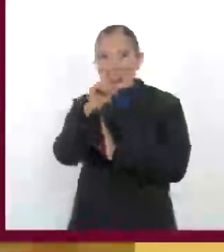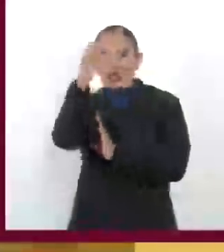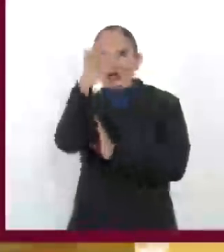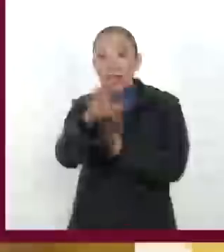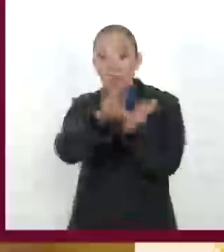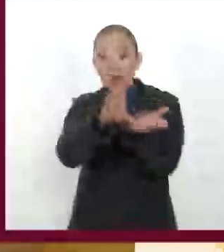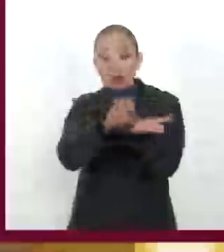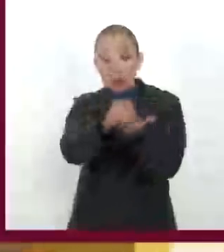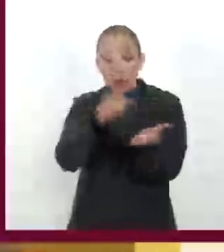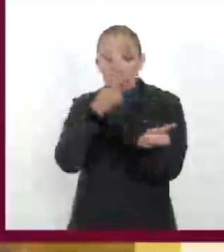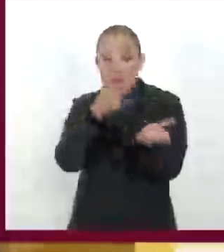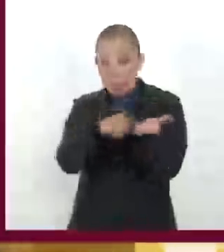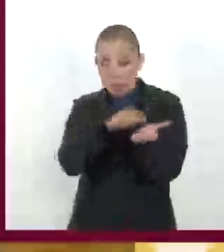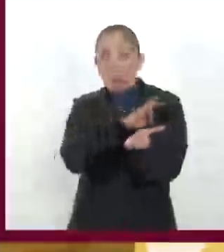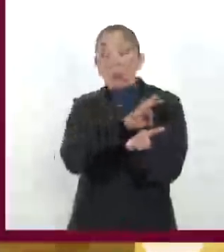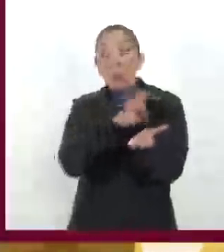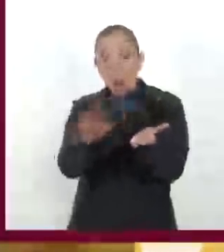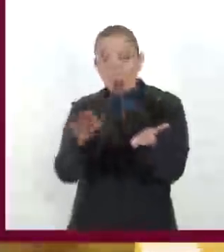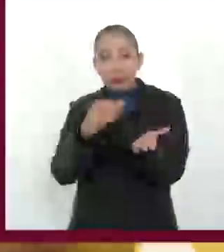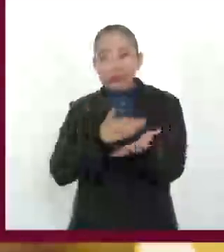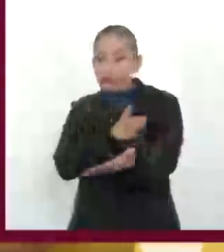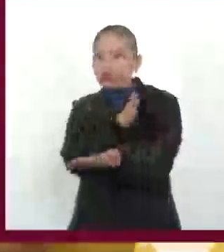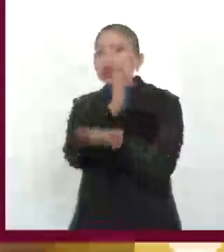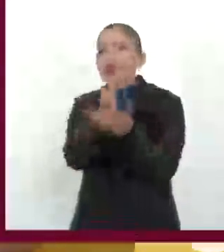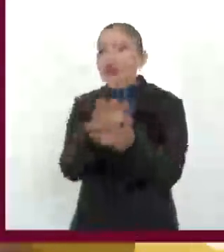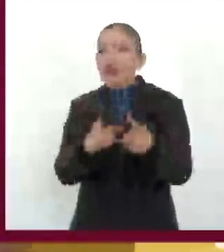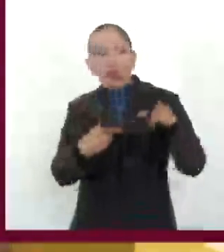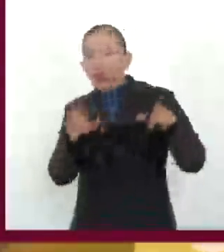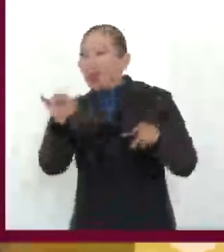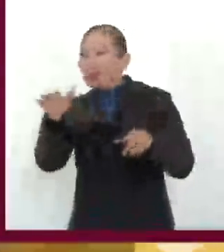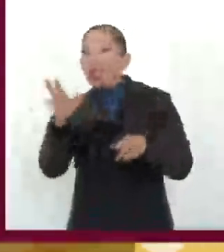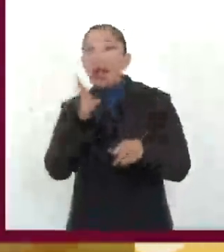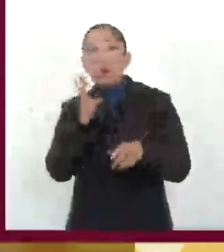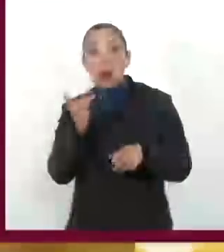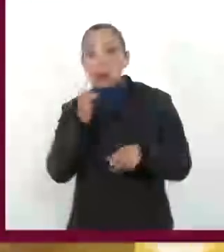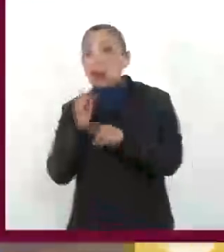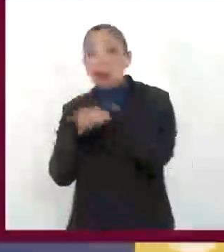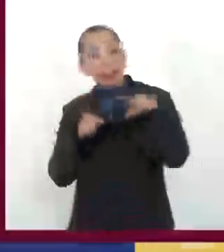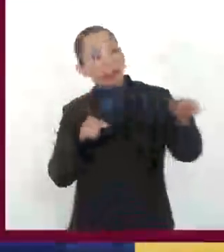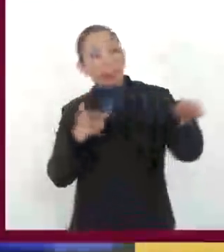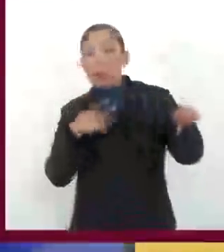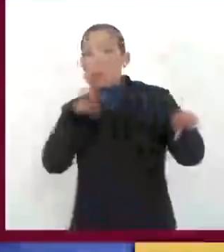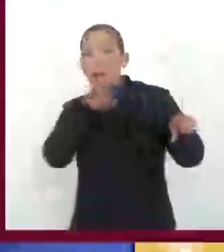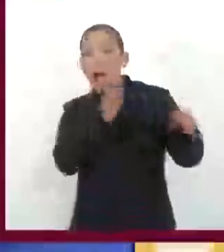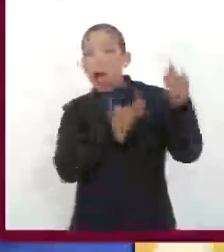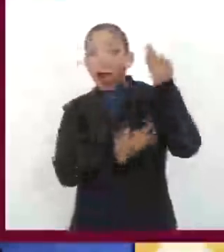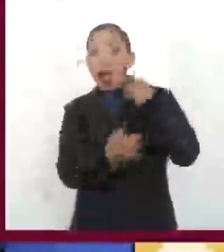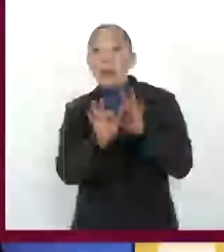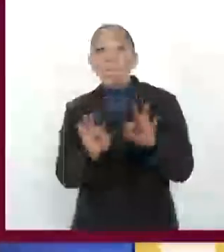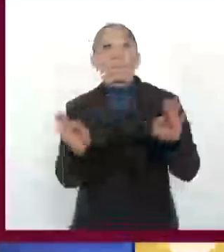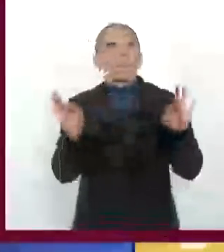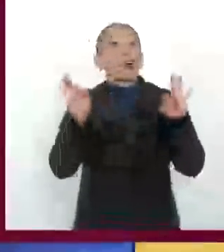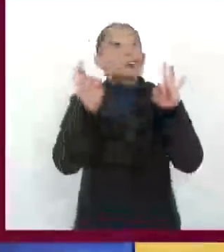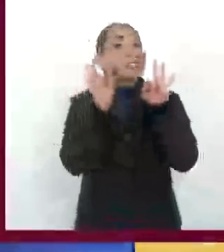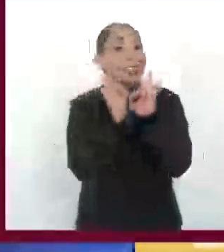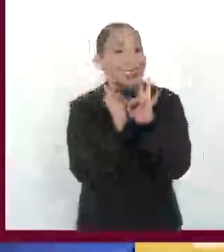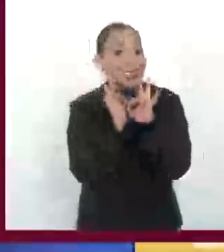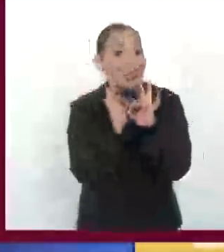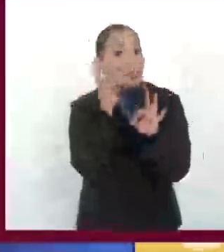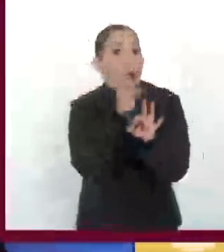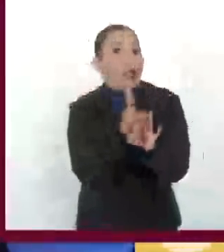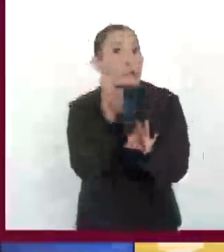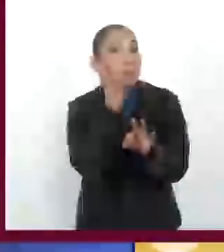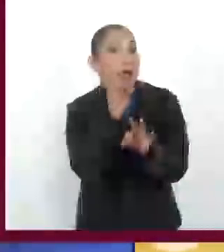y 110 de la Constitución establece que se pueden presentar denuncias en la Cámara de Diputados. Es muy importante